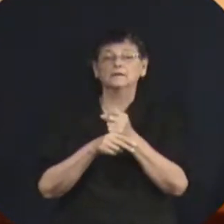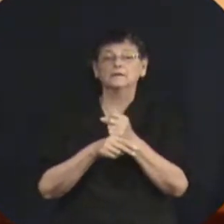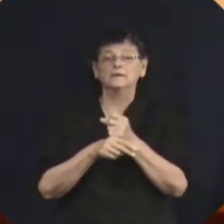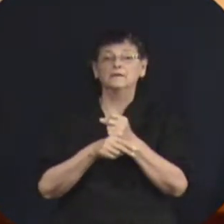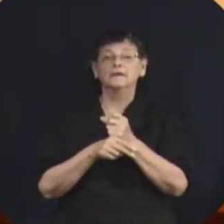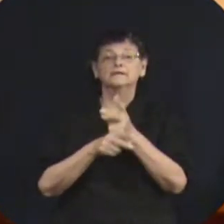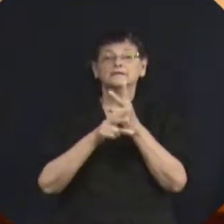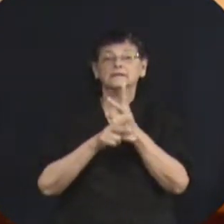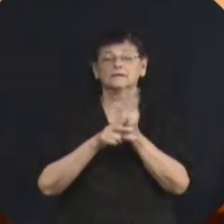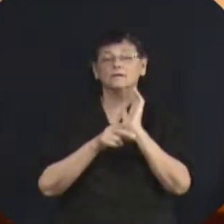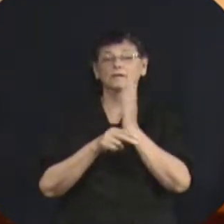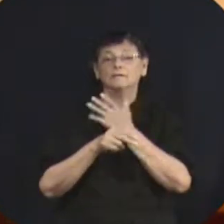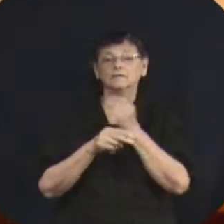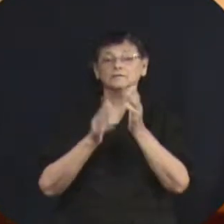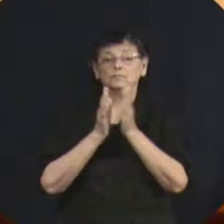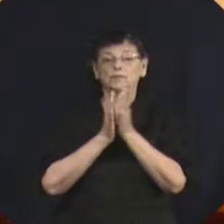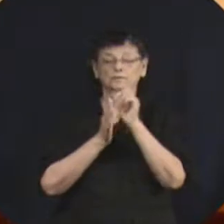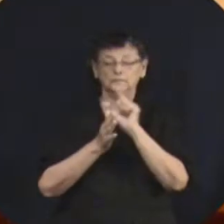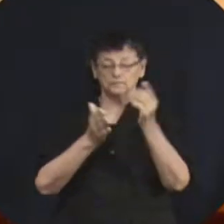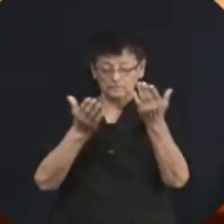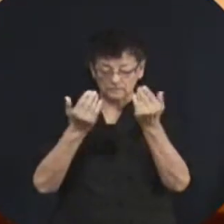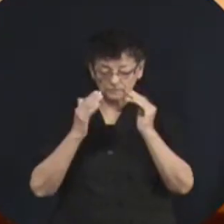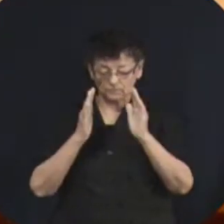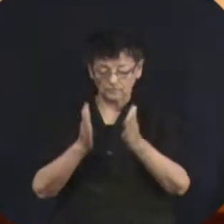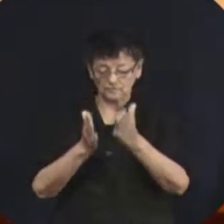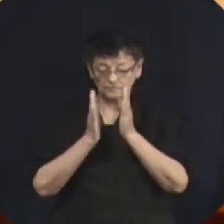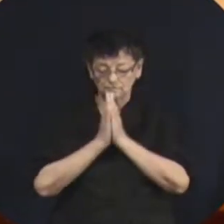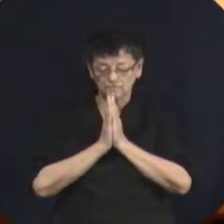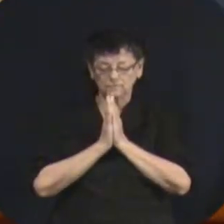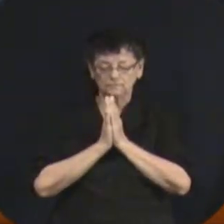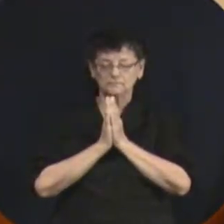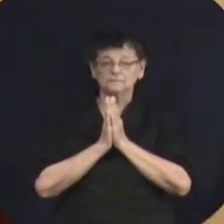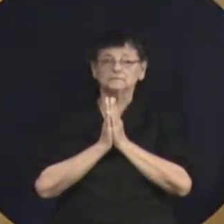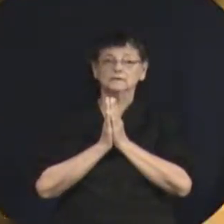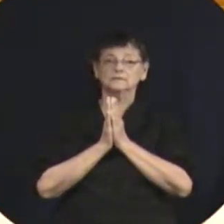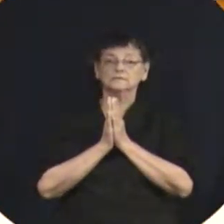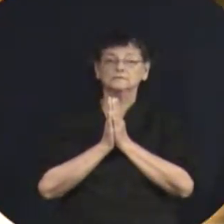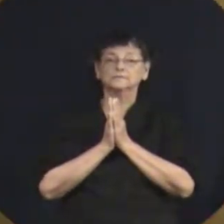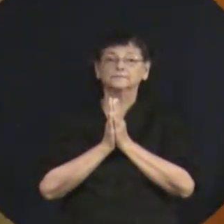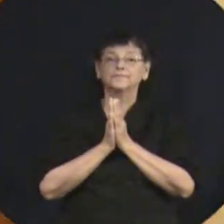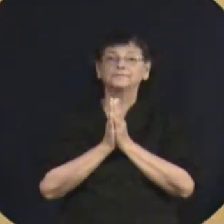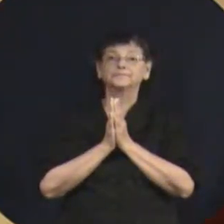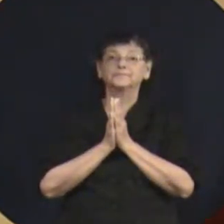amantísimo cuida de nosotros, roguemos al Señor. Señor, escucha nuestra